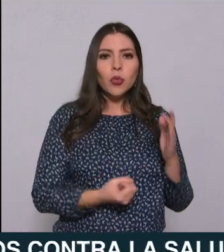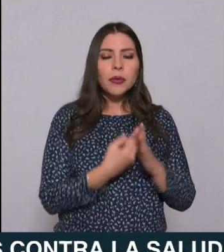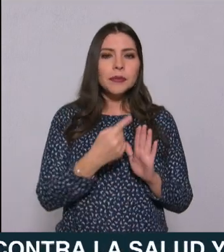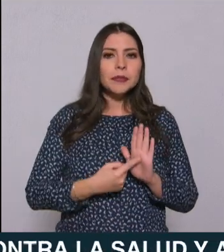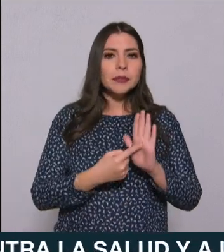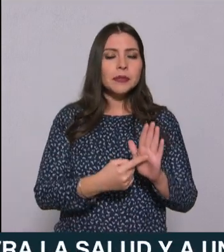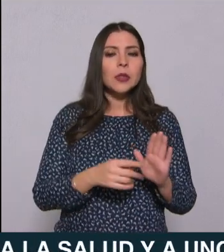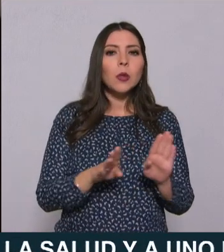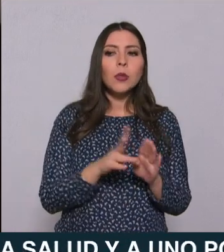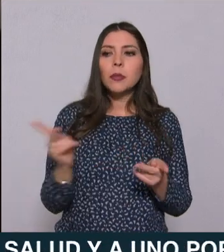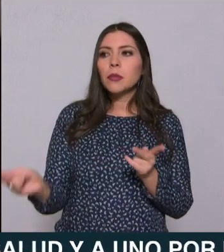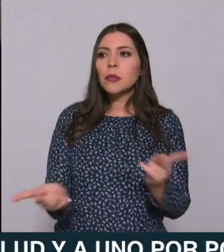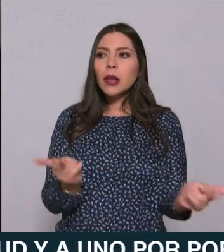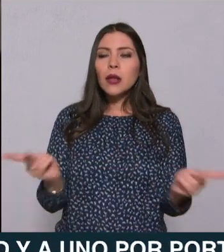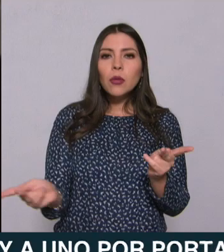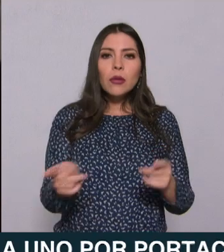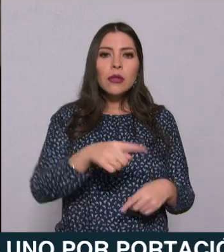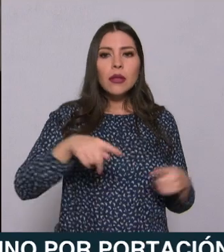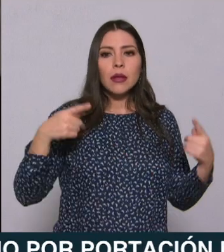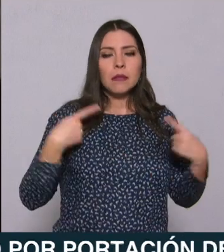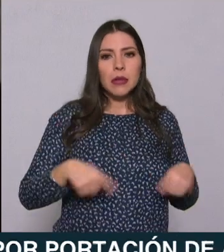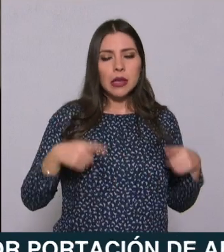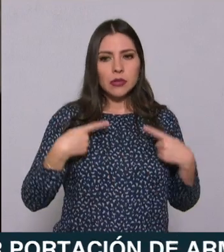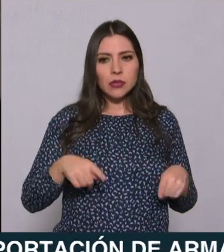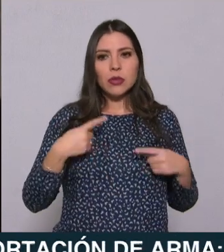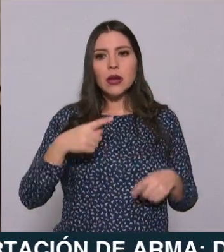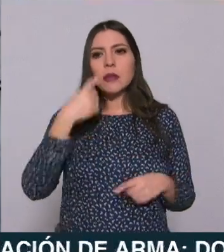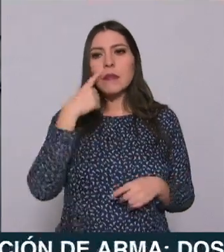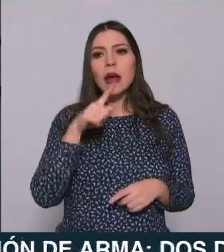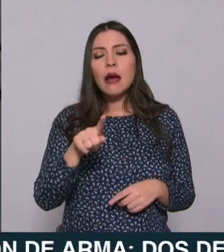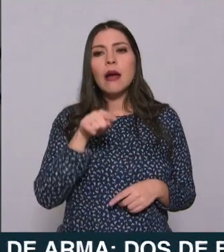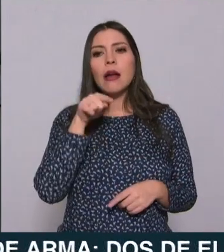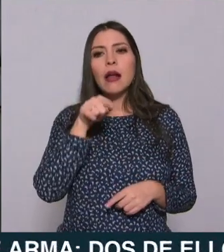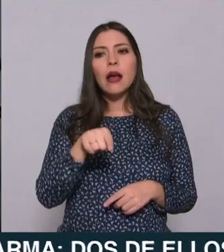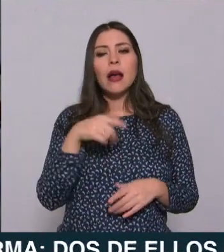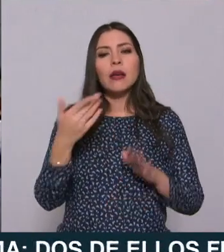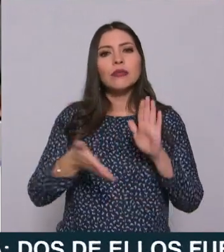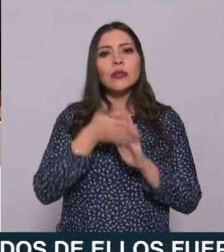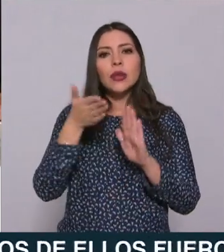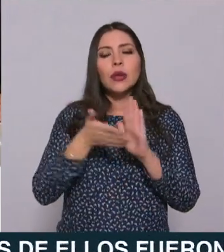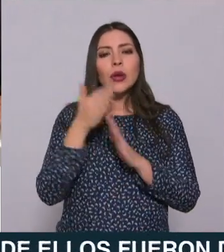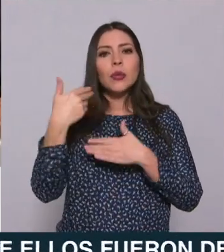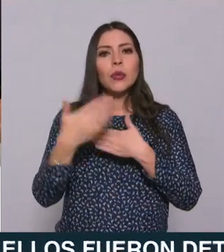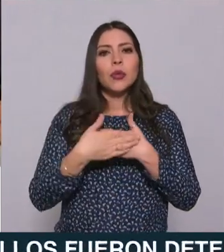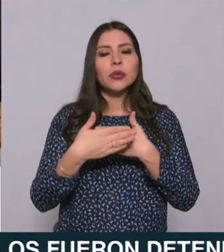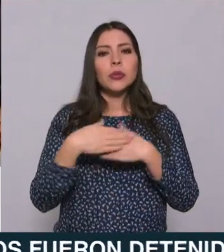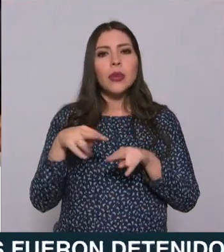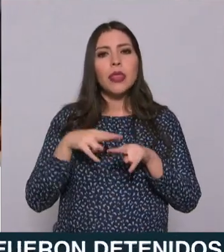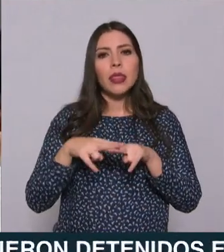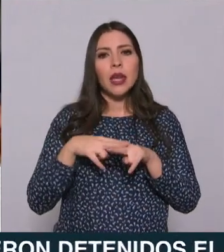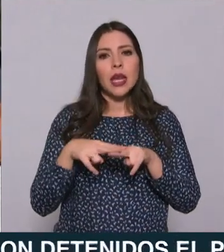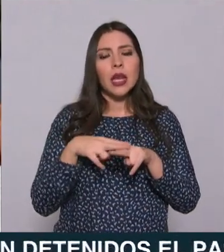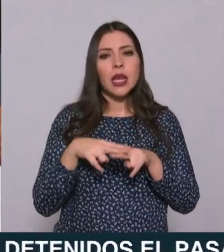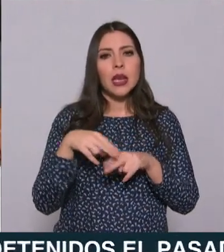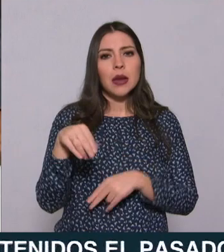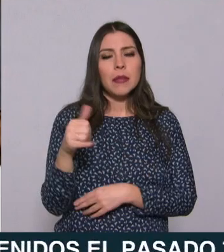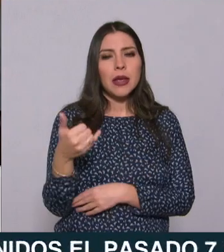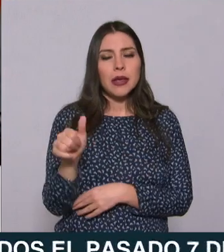de los habitantes de las comunidades por donde pasará el Tren Maya. Esto es muy importante